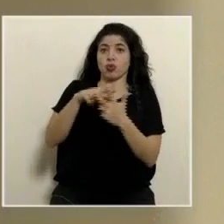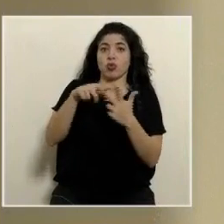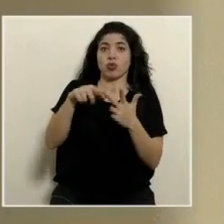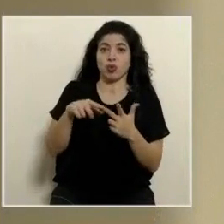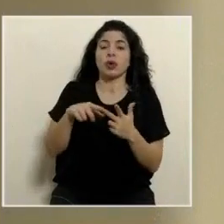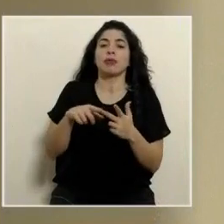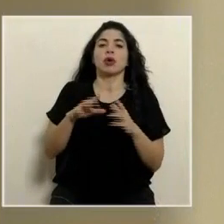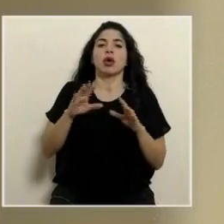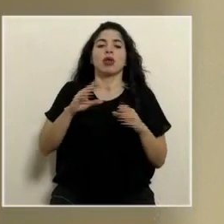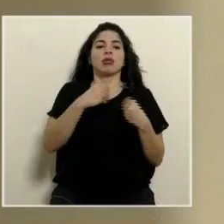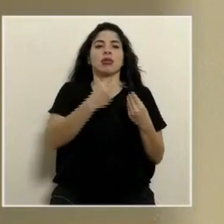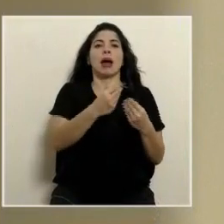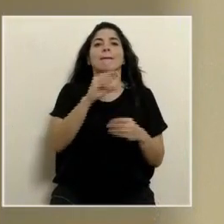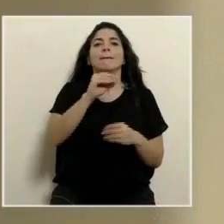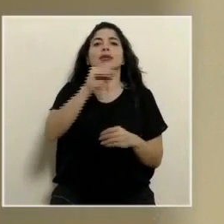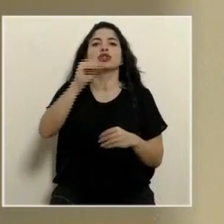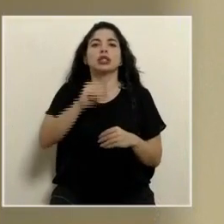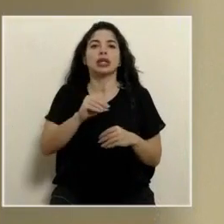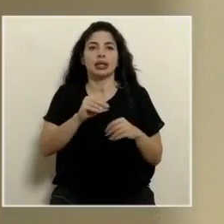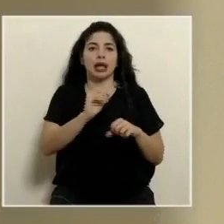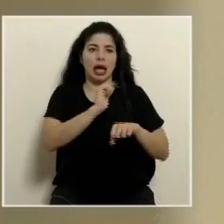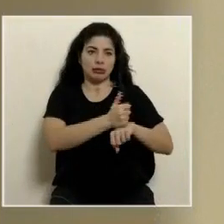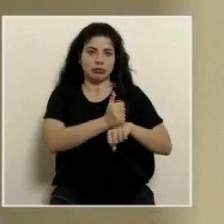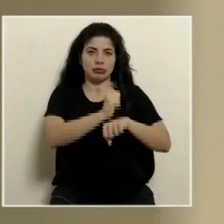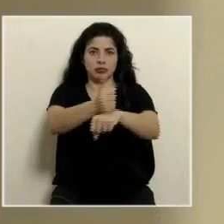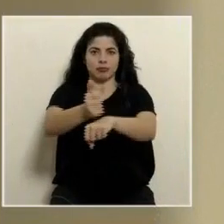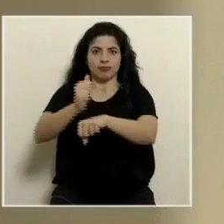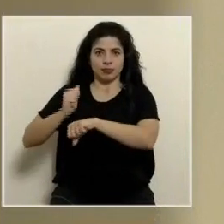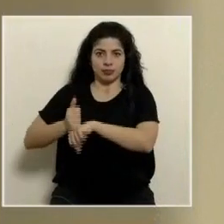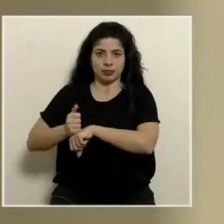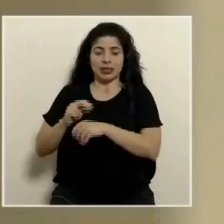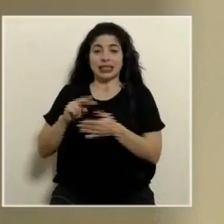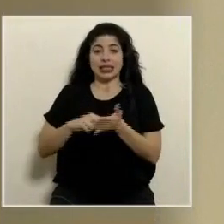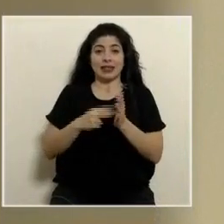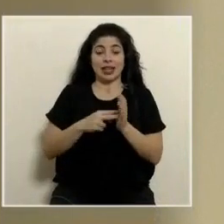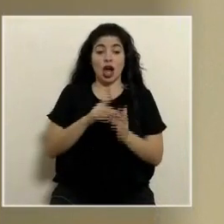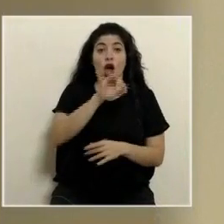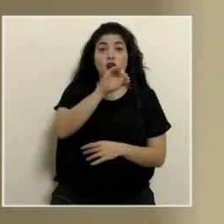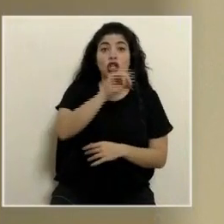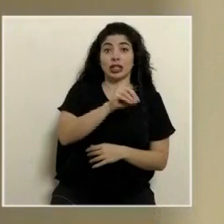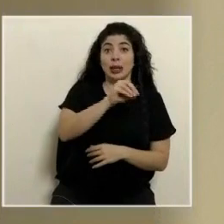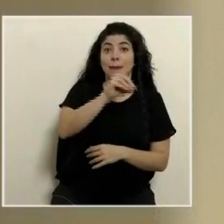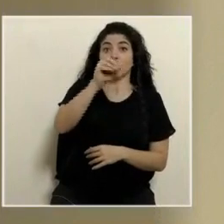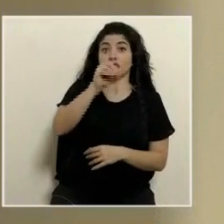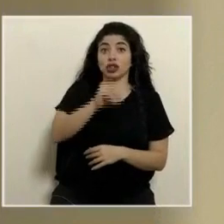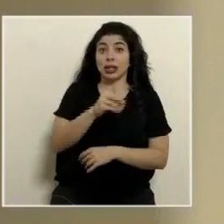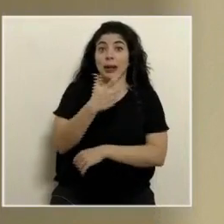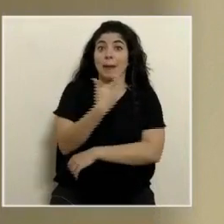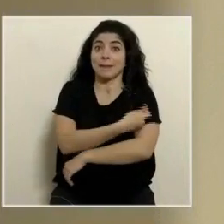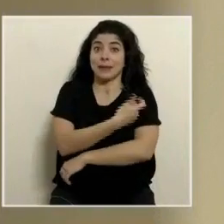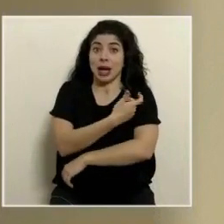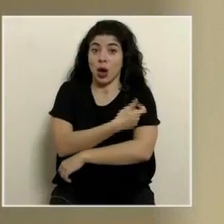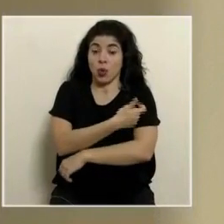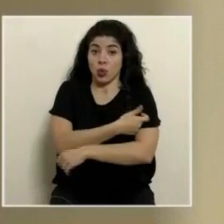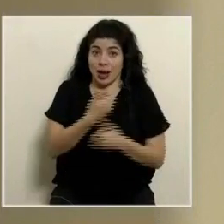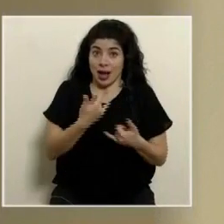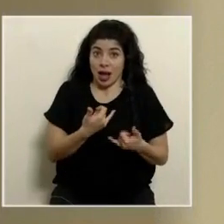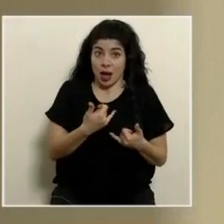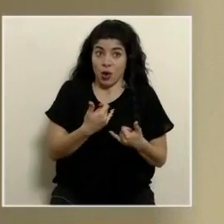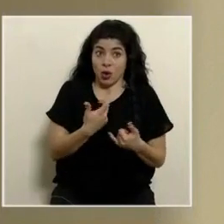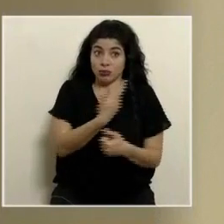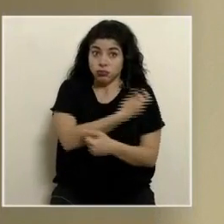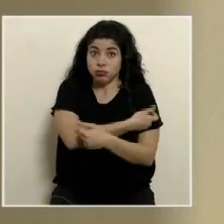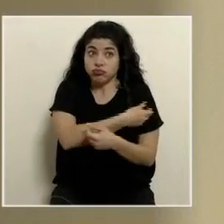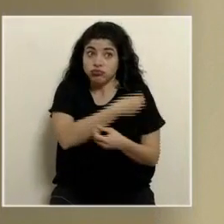designó porcentajes específicos para cada uno, de tal forma que un 80% de las dosis que se estarán distribuyendo a